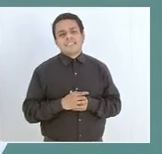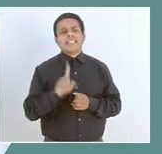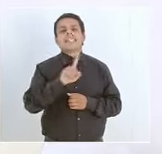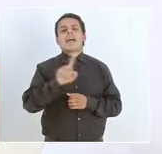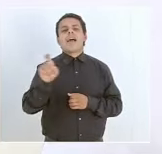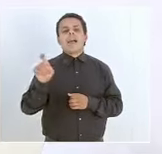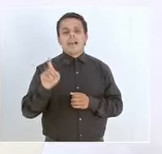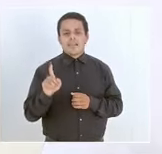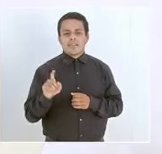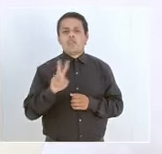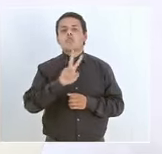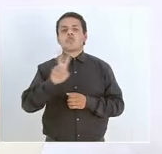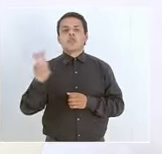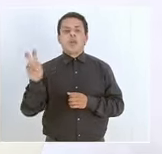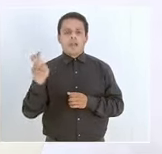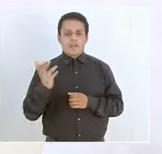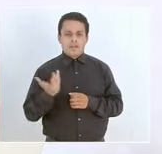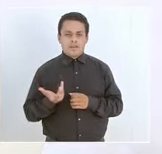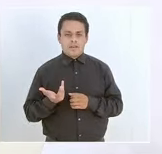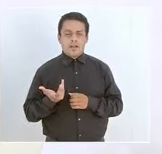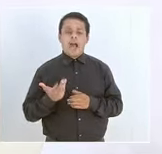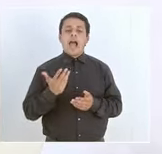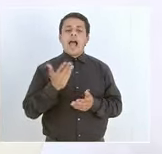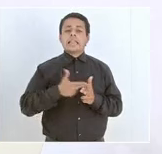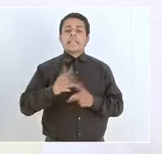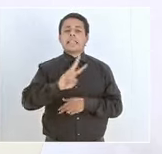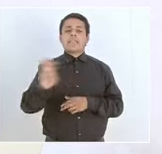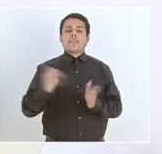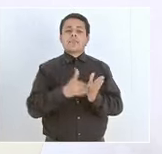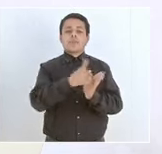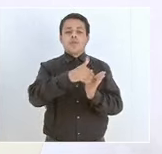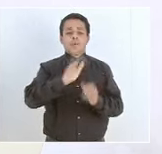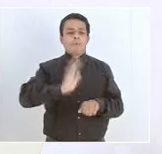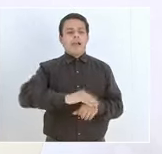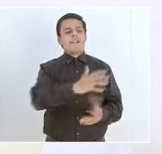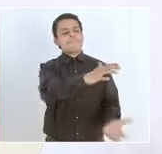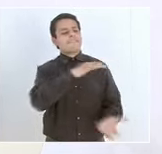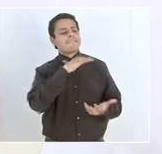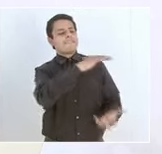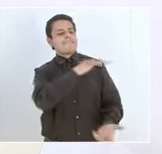100, 200, hasta 300 millones.